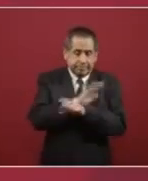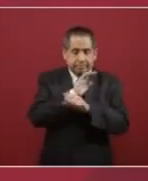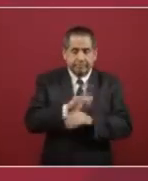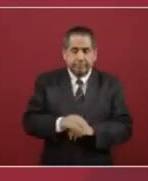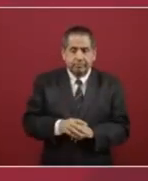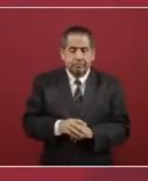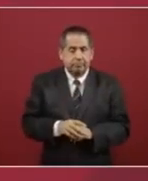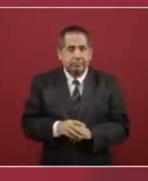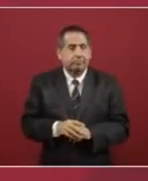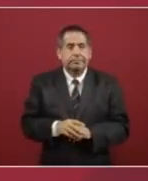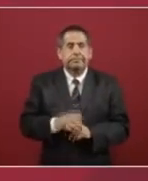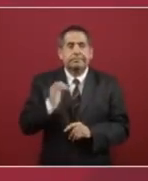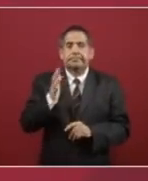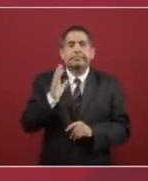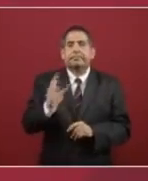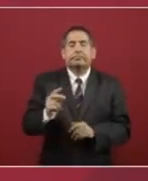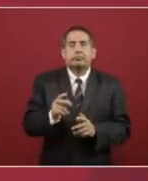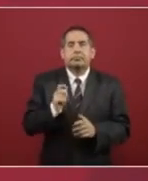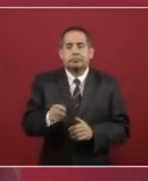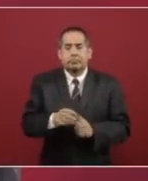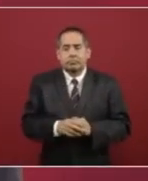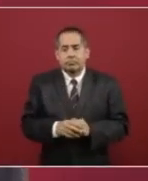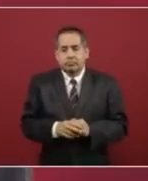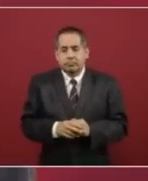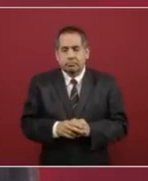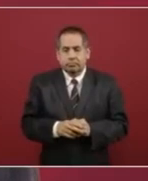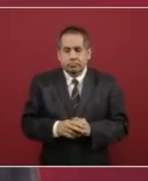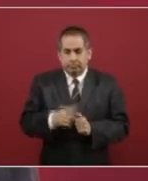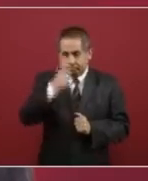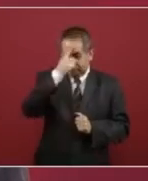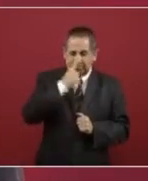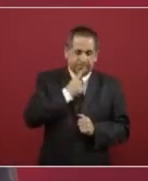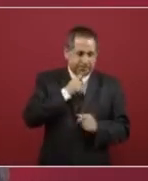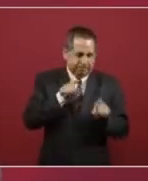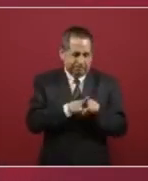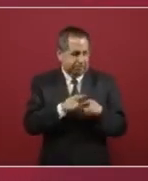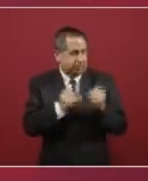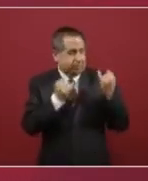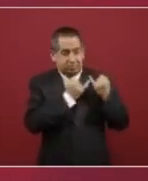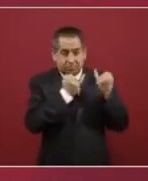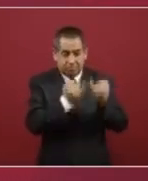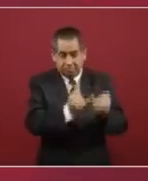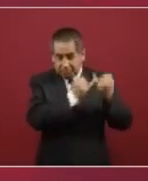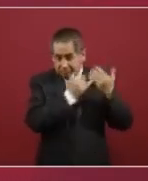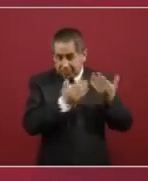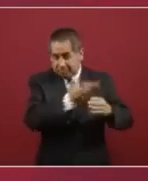ya no tienen el mismo perfil de antes,